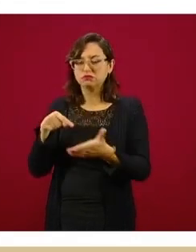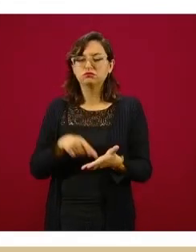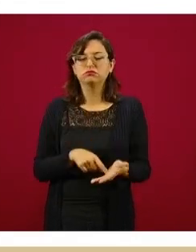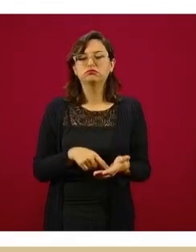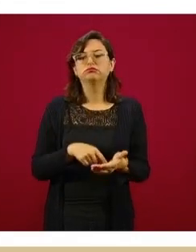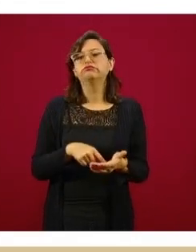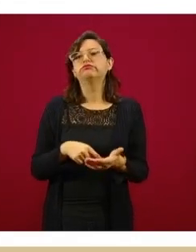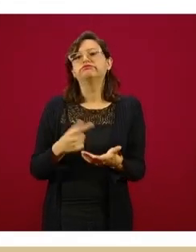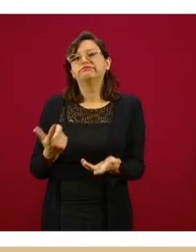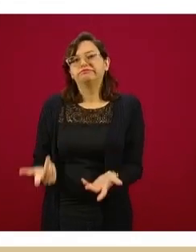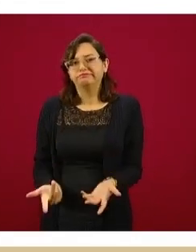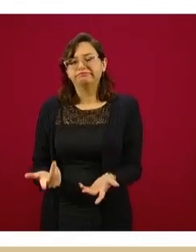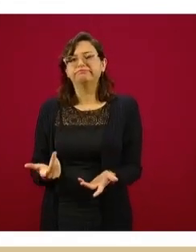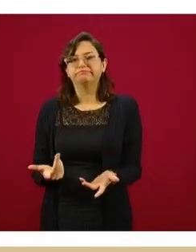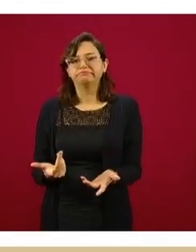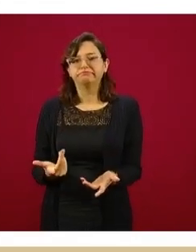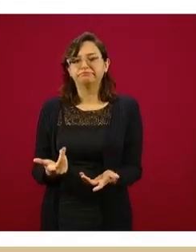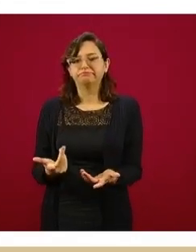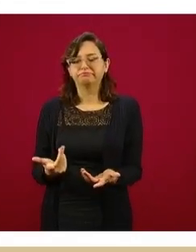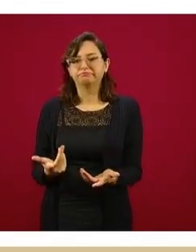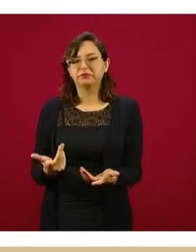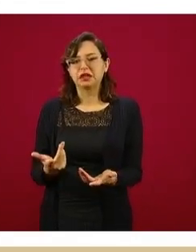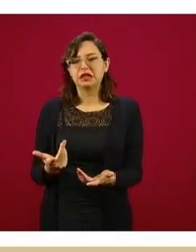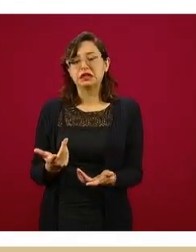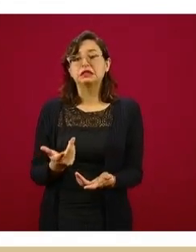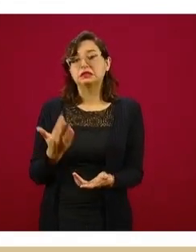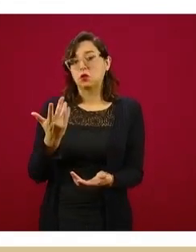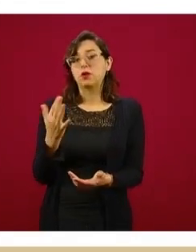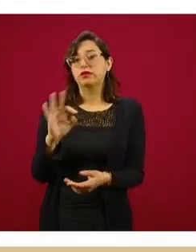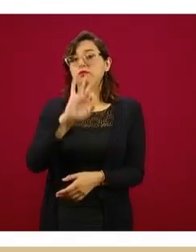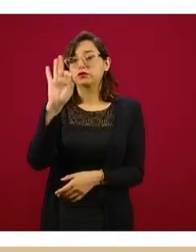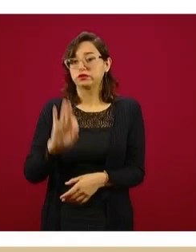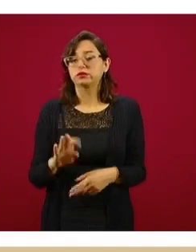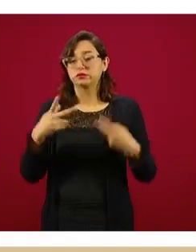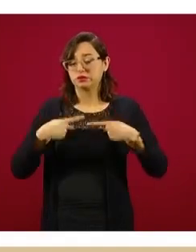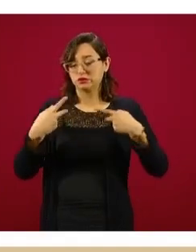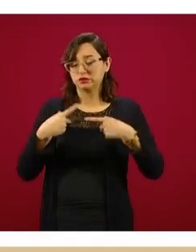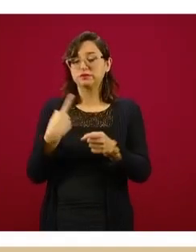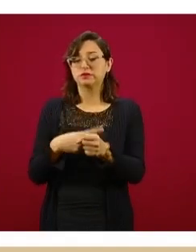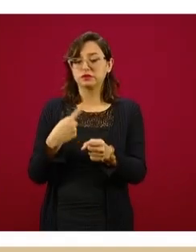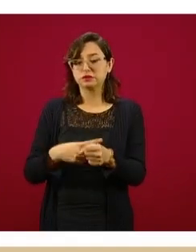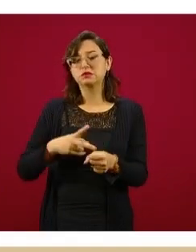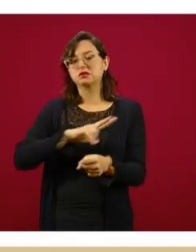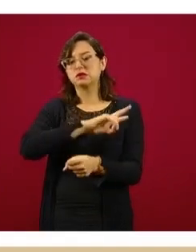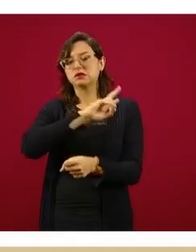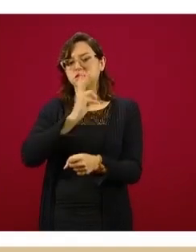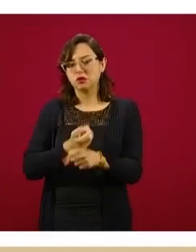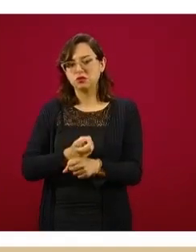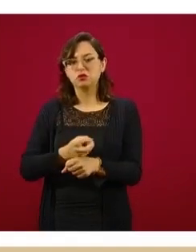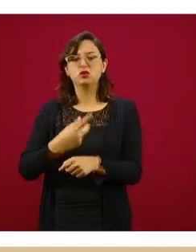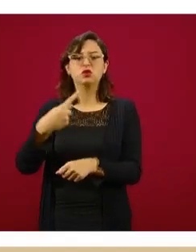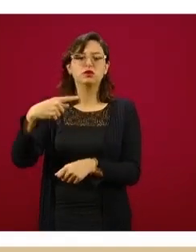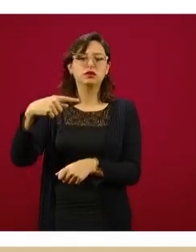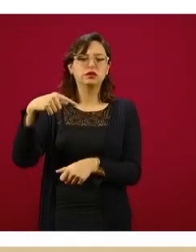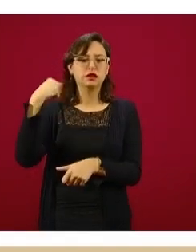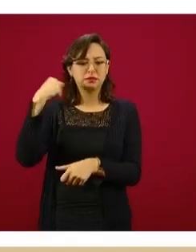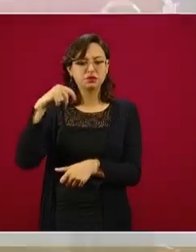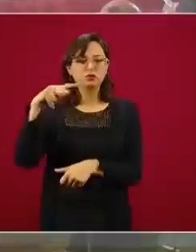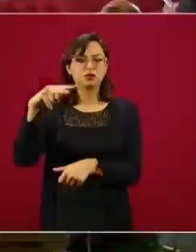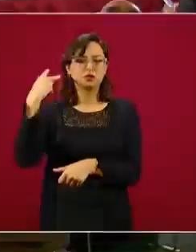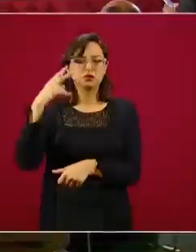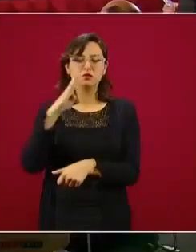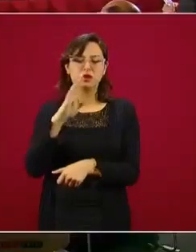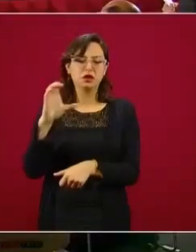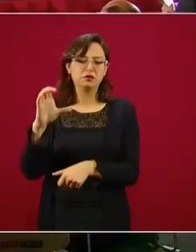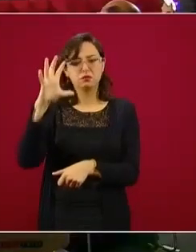prácticamente una mitad de la epidemia. Le siguen Tabasco, Veracruz, Baja California y Morelos en orden de frecuencia.